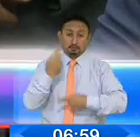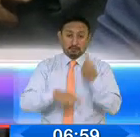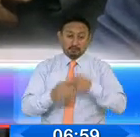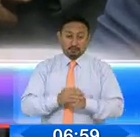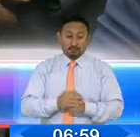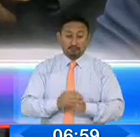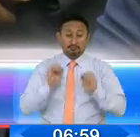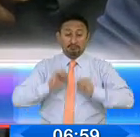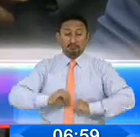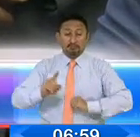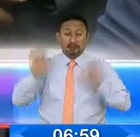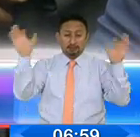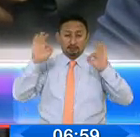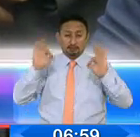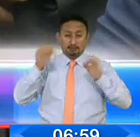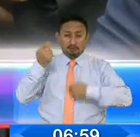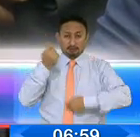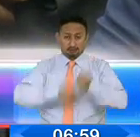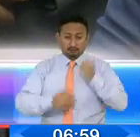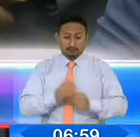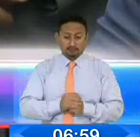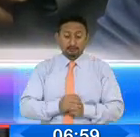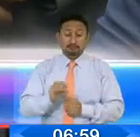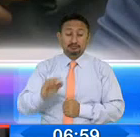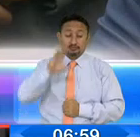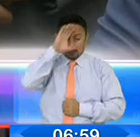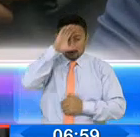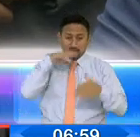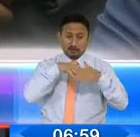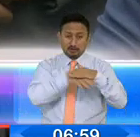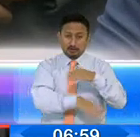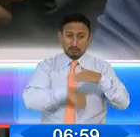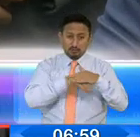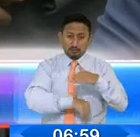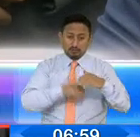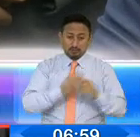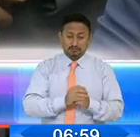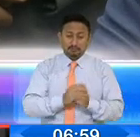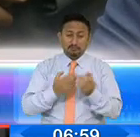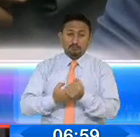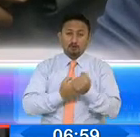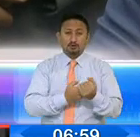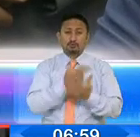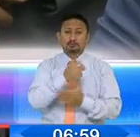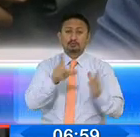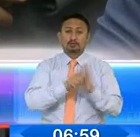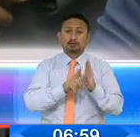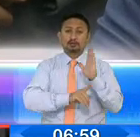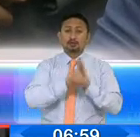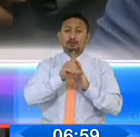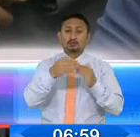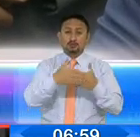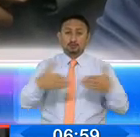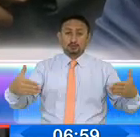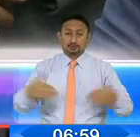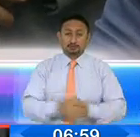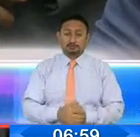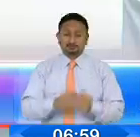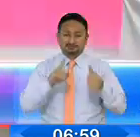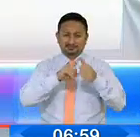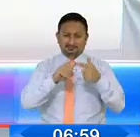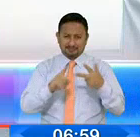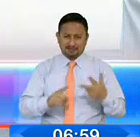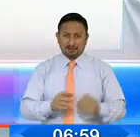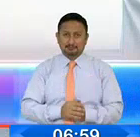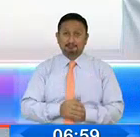del excedente de la energía eléctrica, explotación de recursos mineros, recursos de ley de desarrollo fronterizo, entre otros.